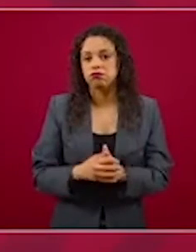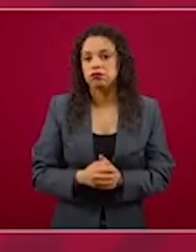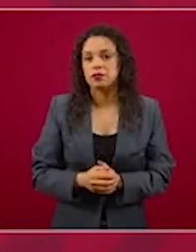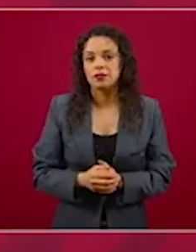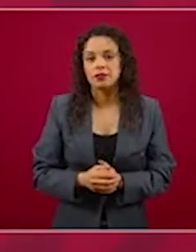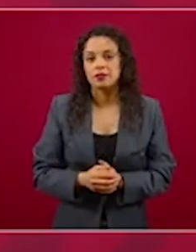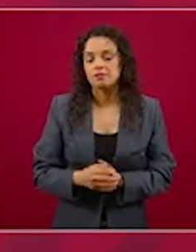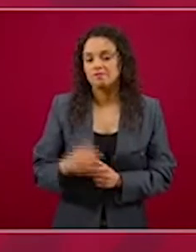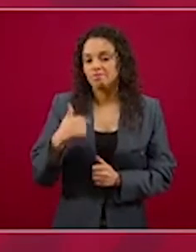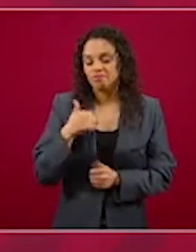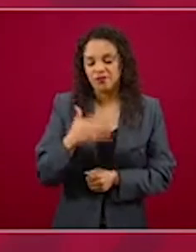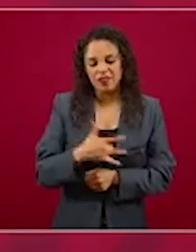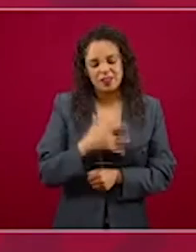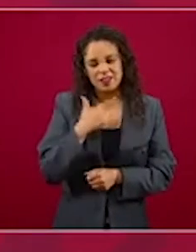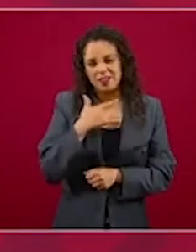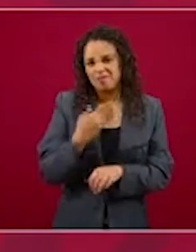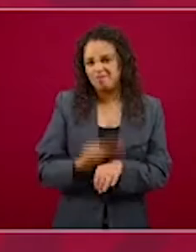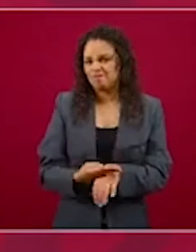muy satisfactorio,